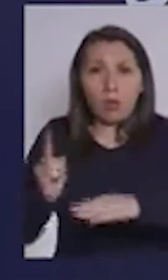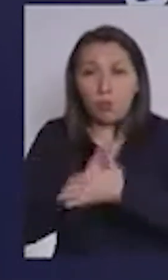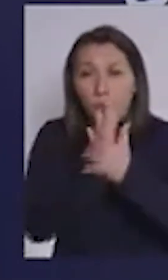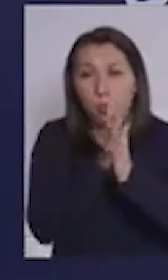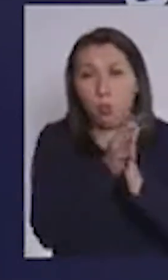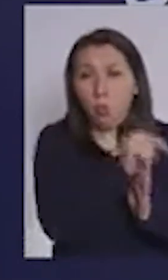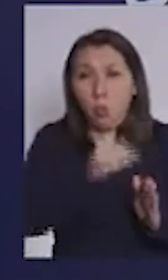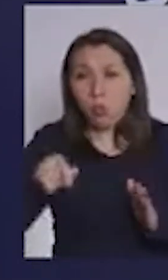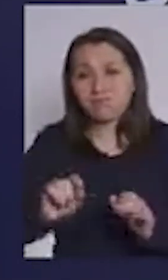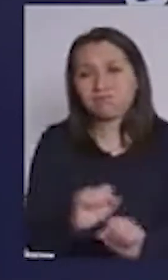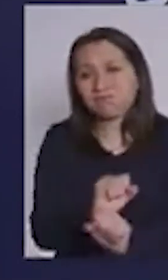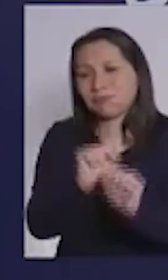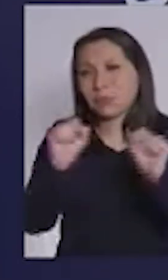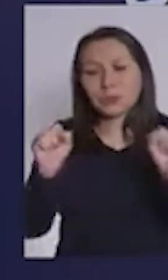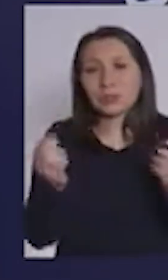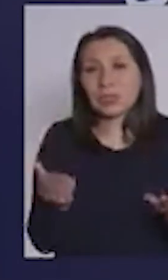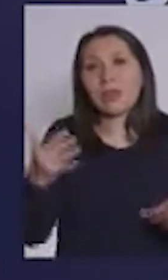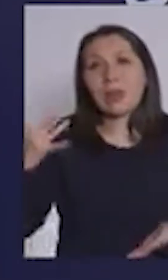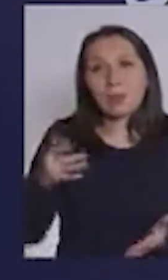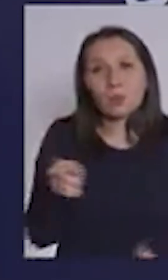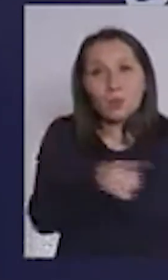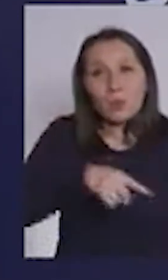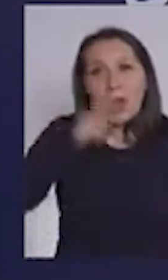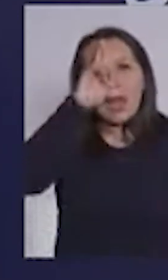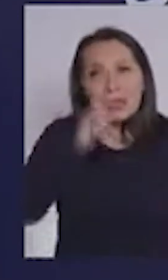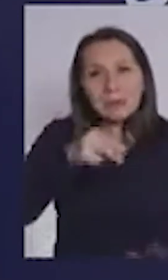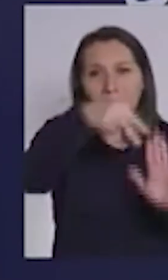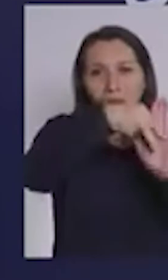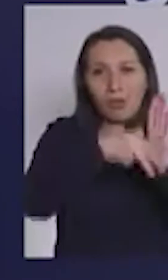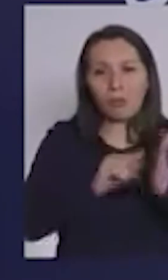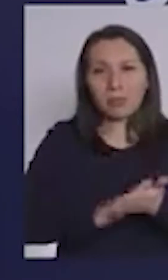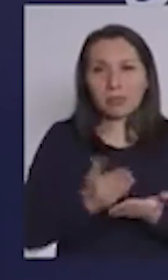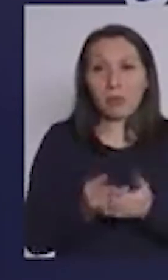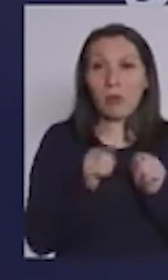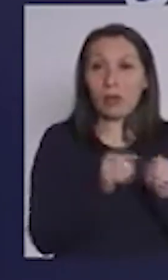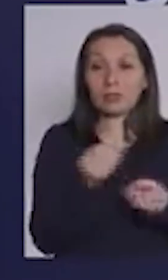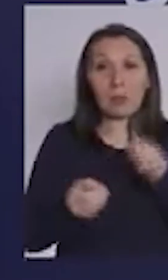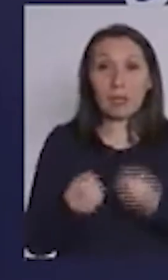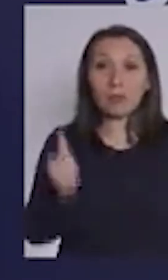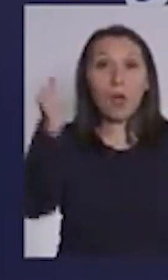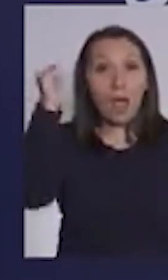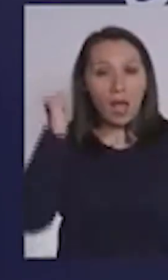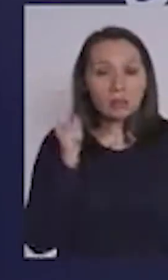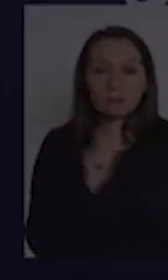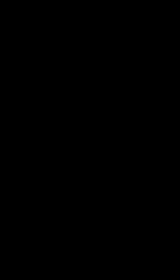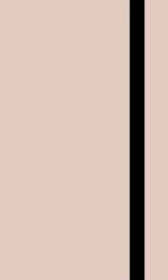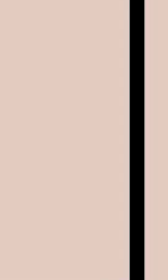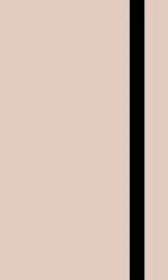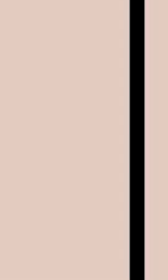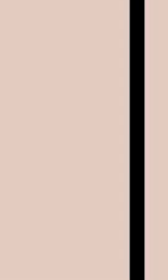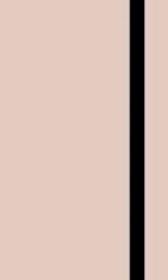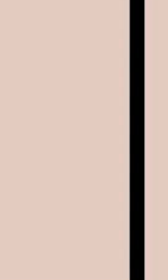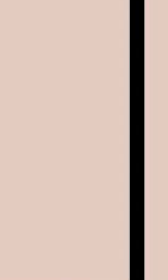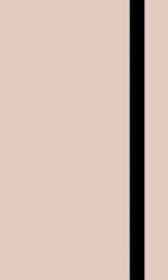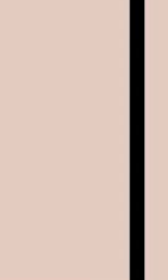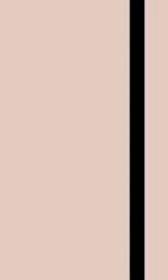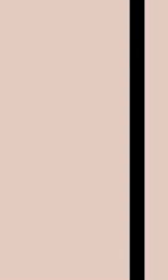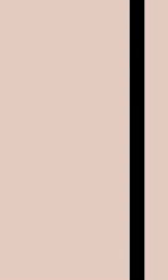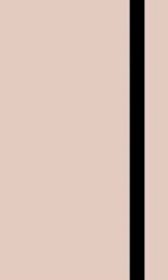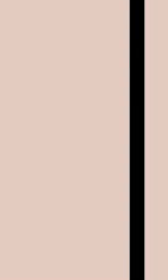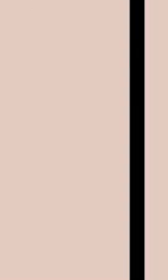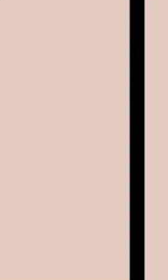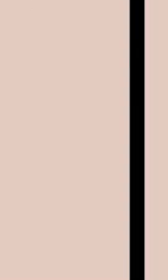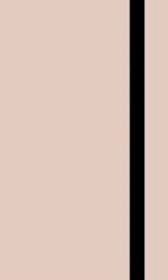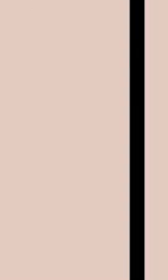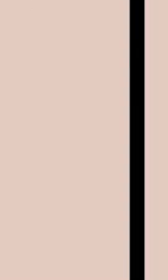es fundamental que se respeten estas normas sanitarias porque esto es lo que pasó en el día ayer es inaceptable para un músico más es